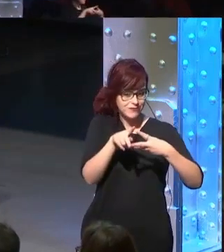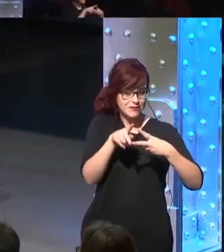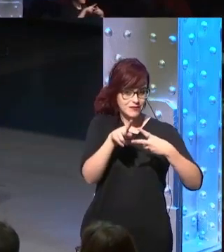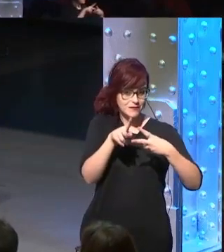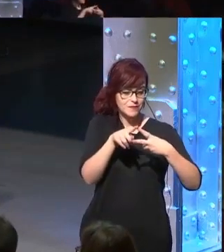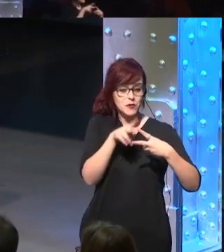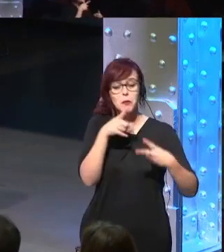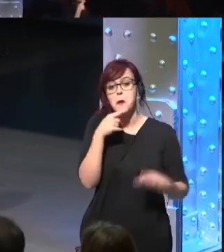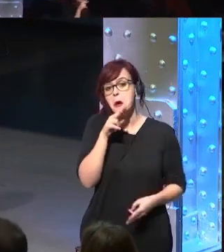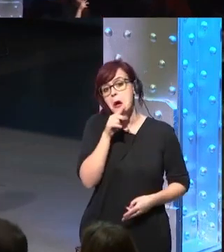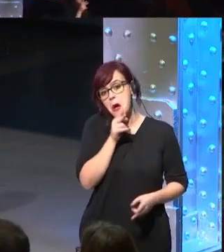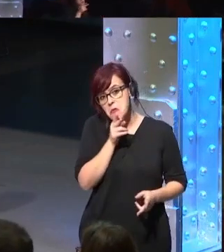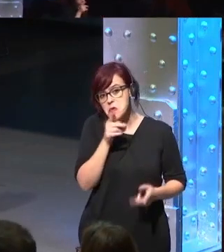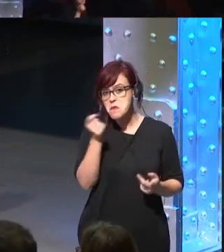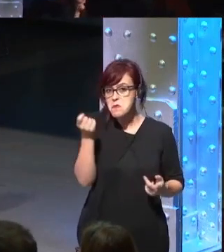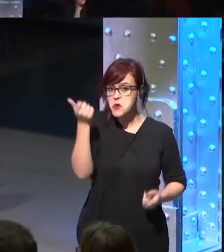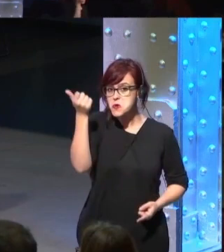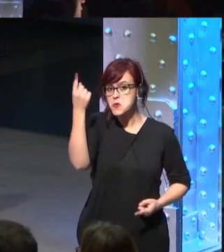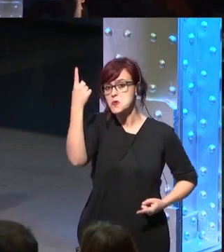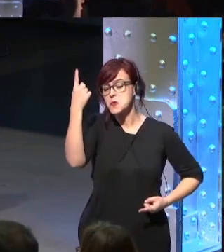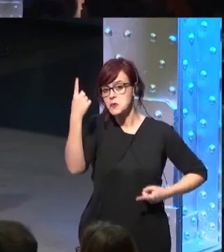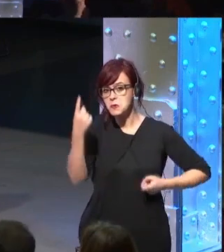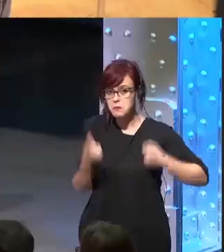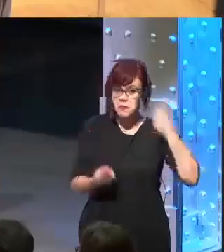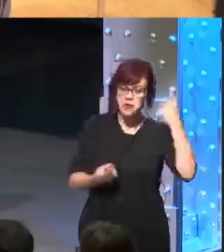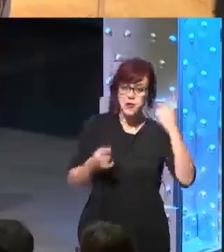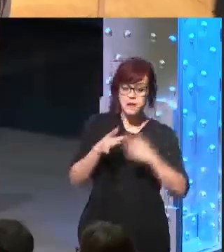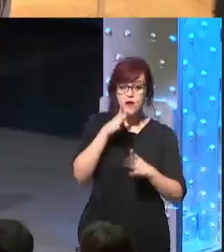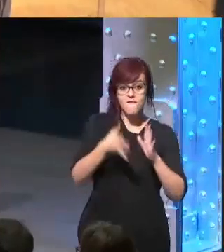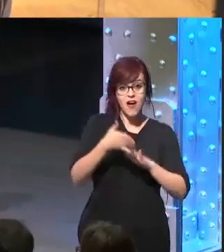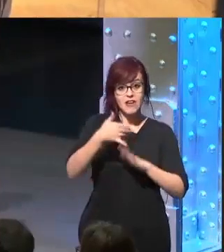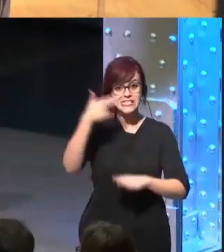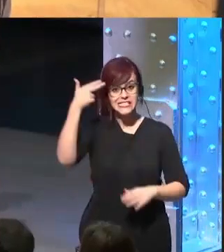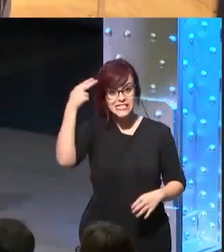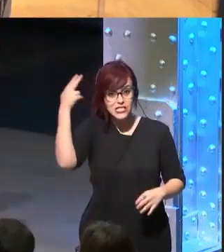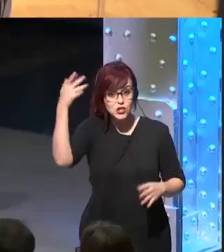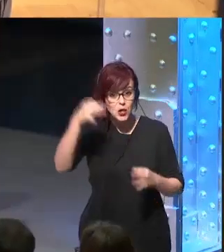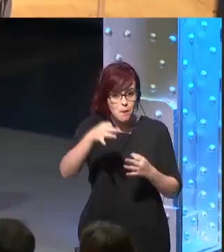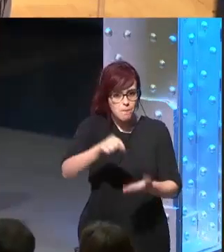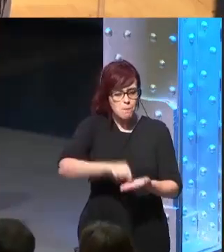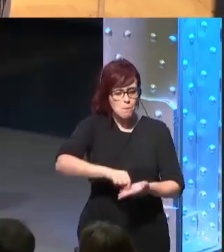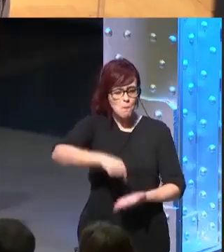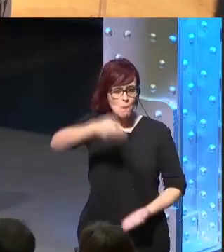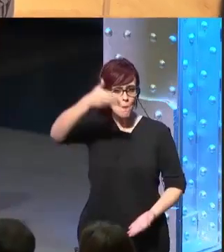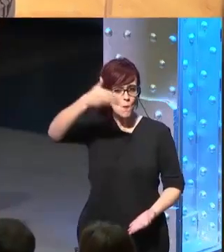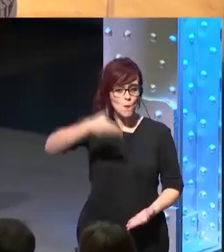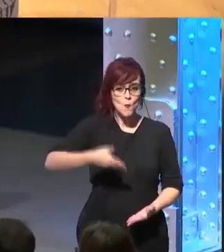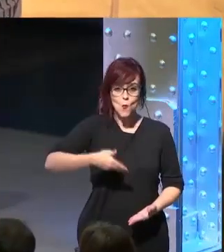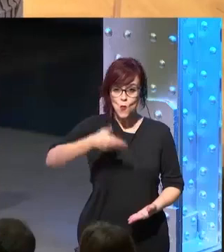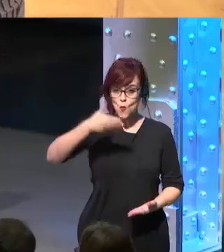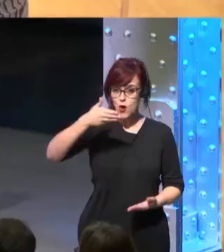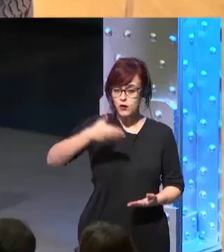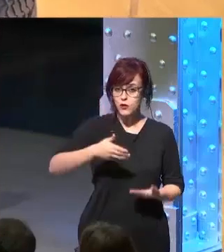hablaba un poco y demás cuando iba a suicidarse, pero su gran momento